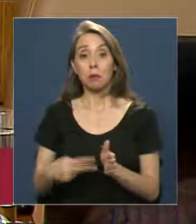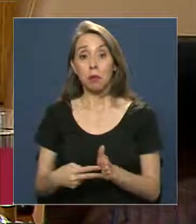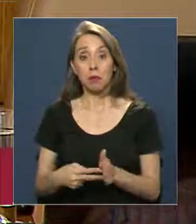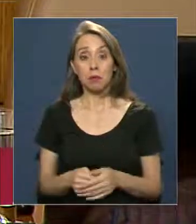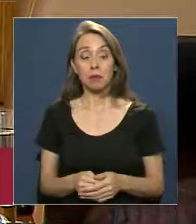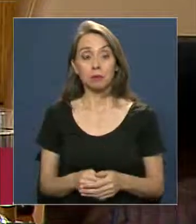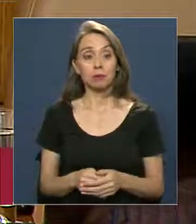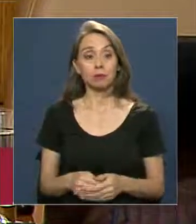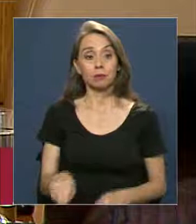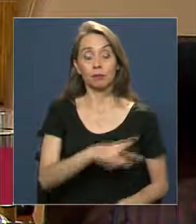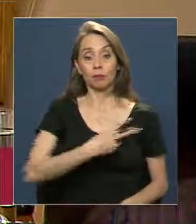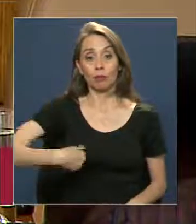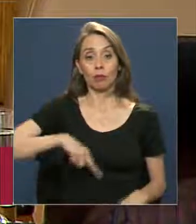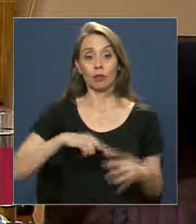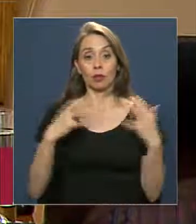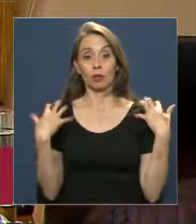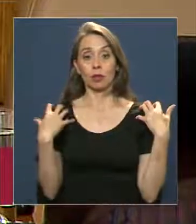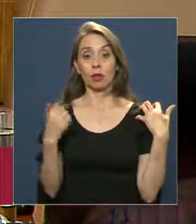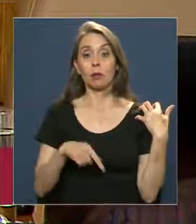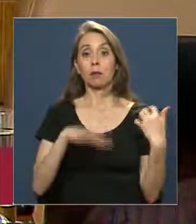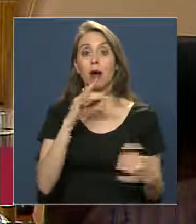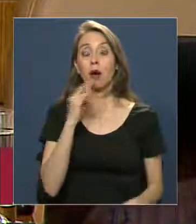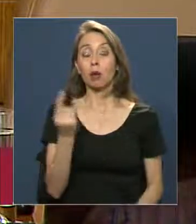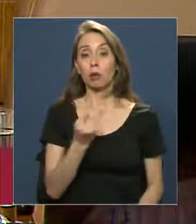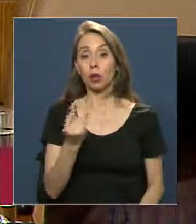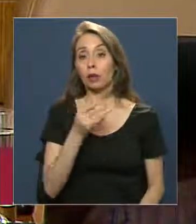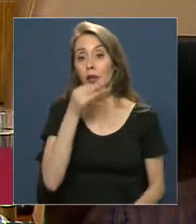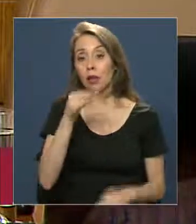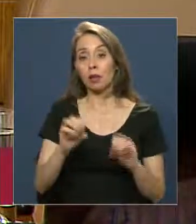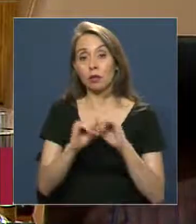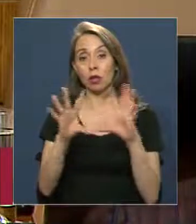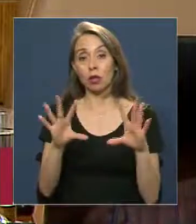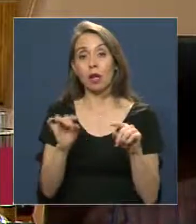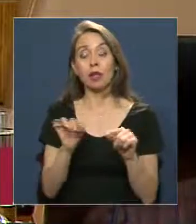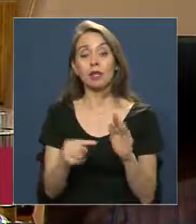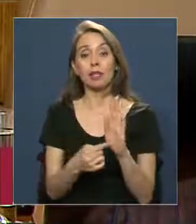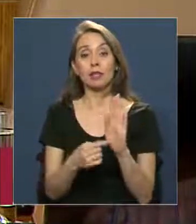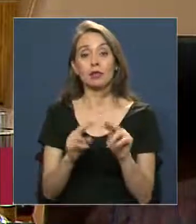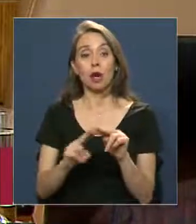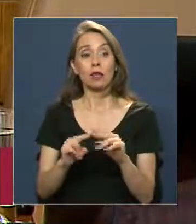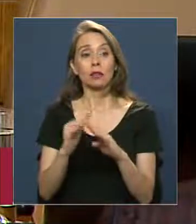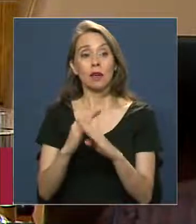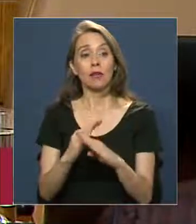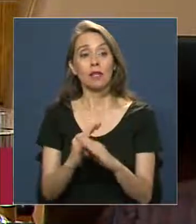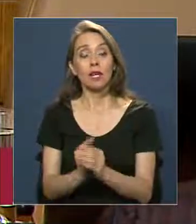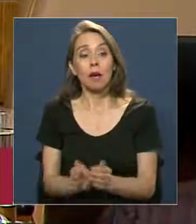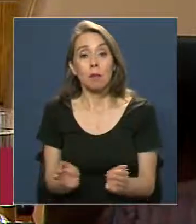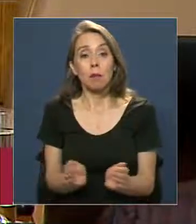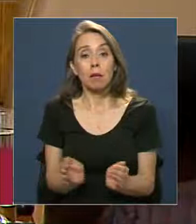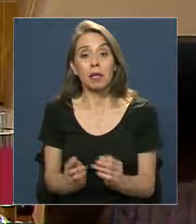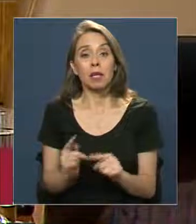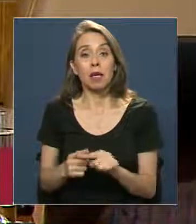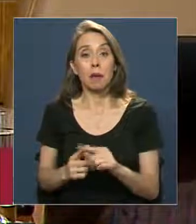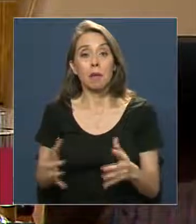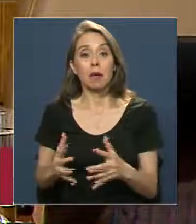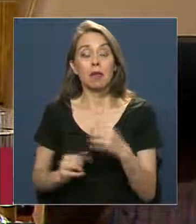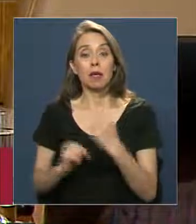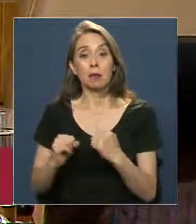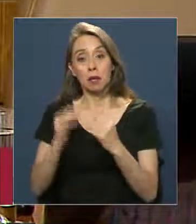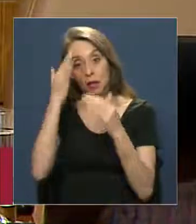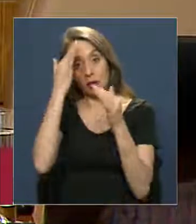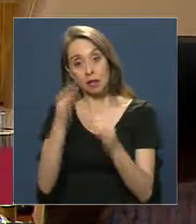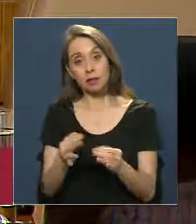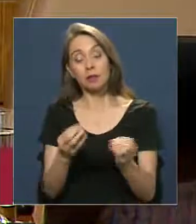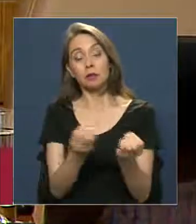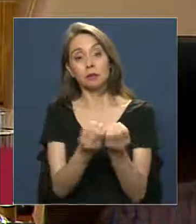creo que es nuestra responsabilidad. Esto es lo más urgente, hay que ser muy claro. Aquí esto lo que hace es evitar que estas pequeñas y medianas empresas tomen la decisión,